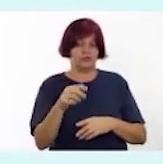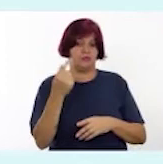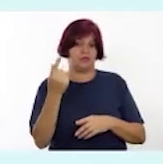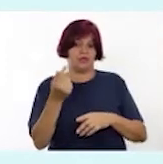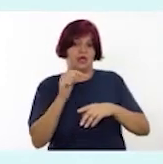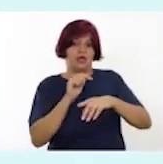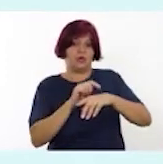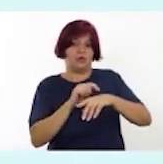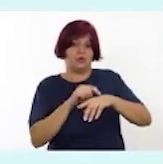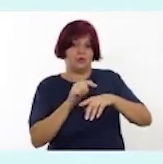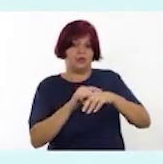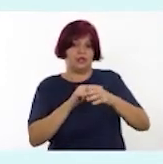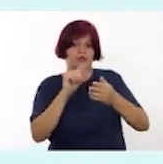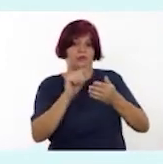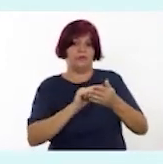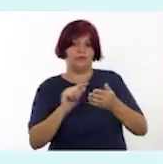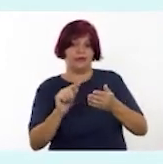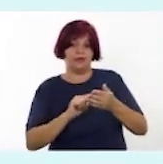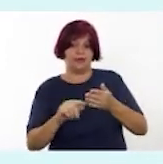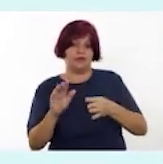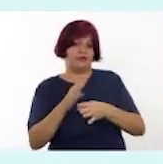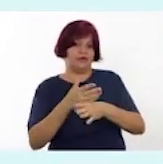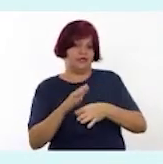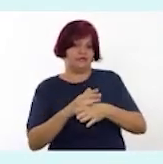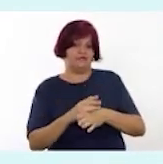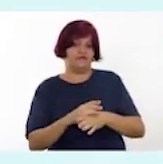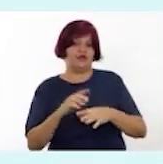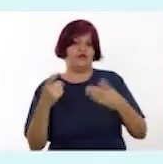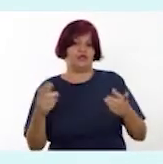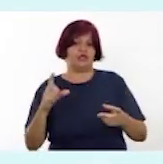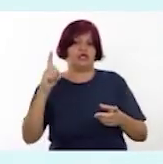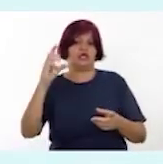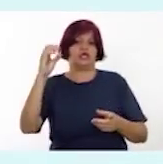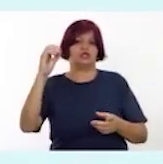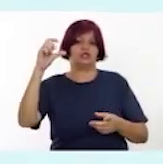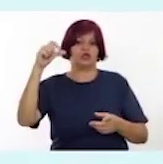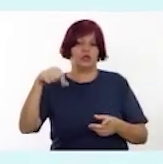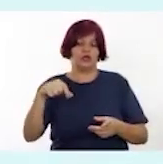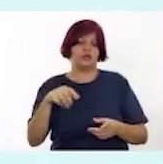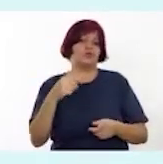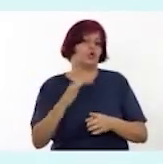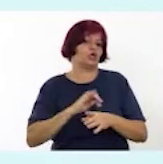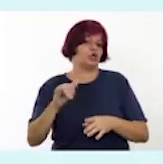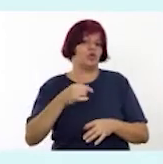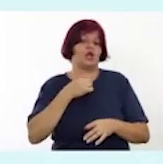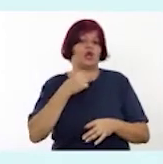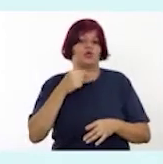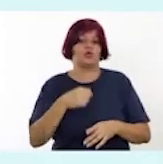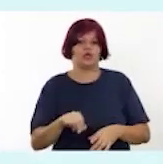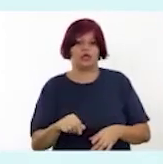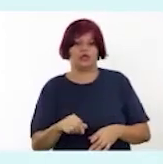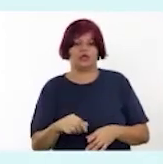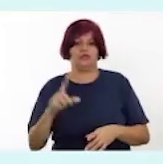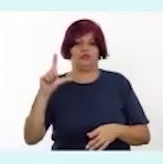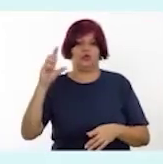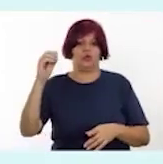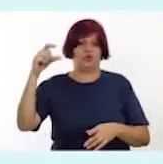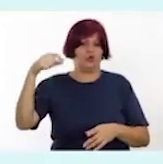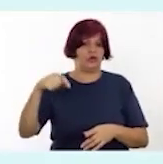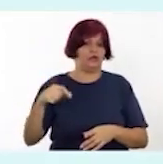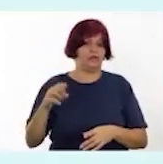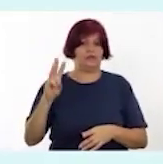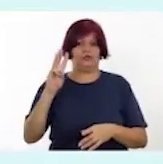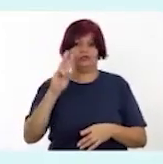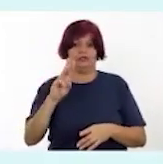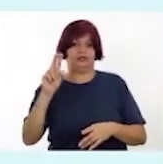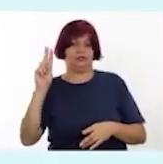damos un minuto para que ustedes copien tanto la definición como los ejemplos de logaritmo que aparecen ahí. Logaritmo de